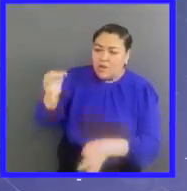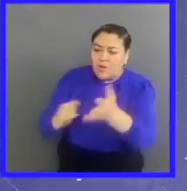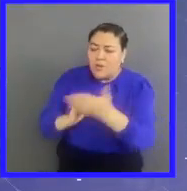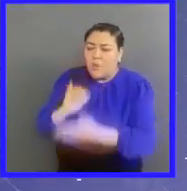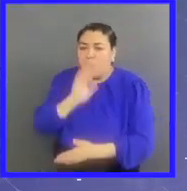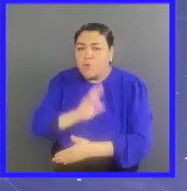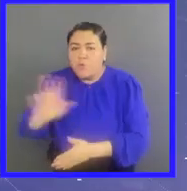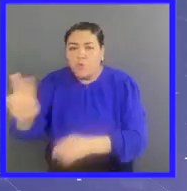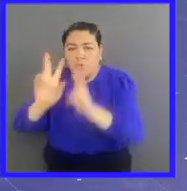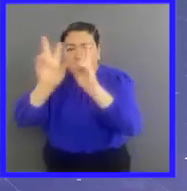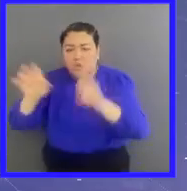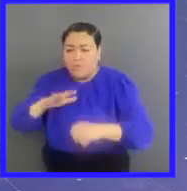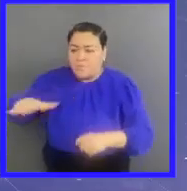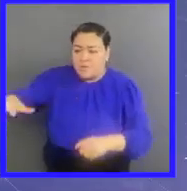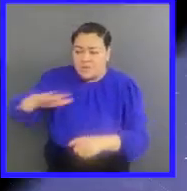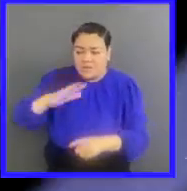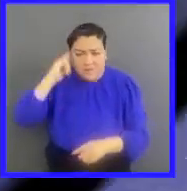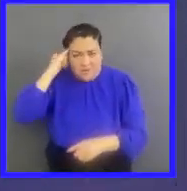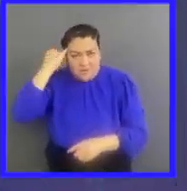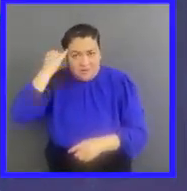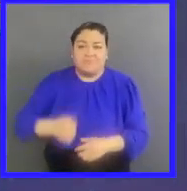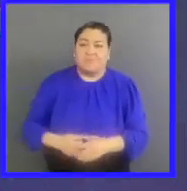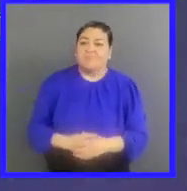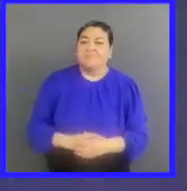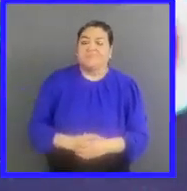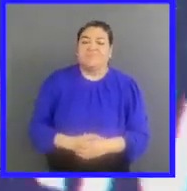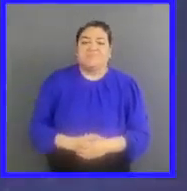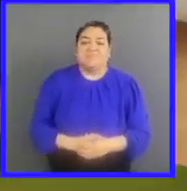pueblos originarios.